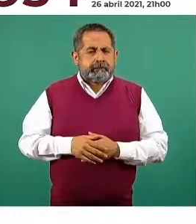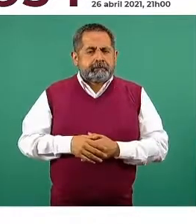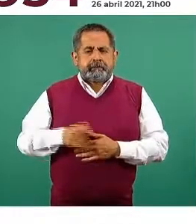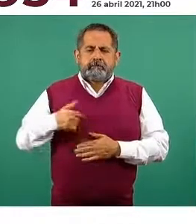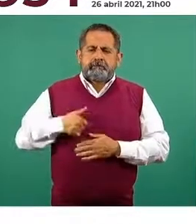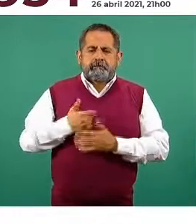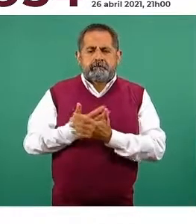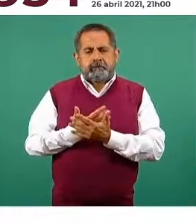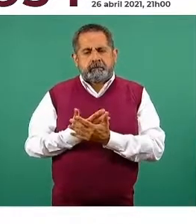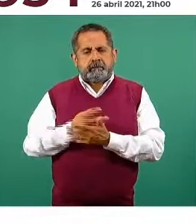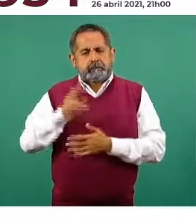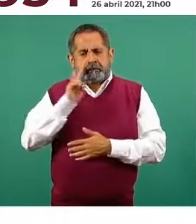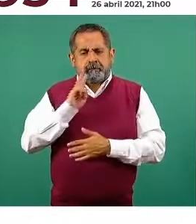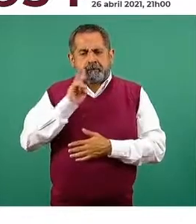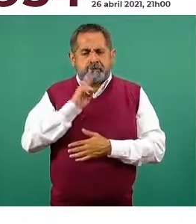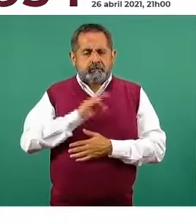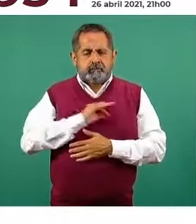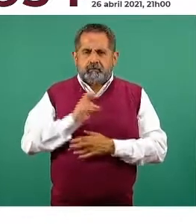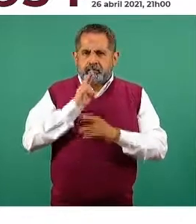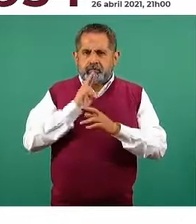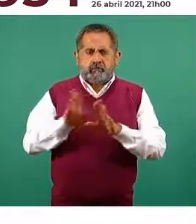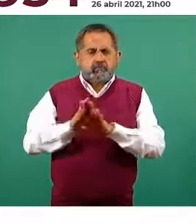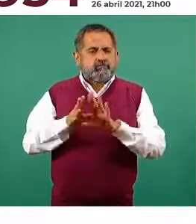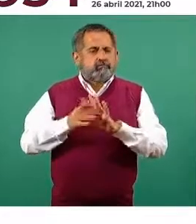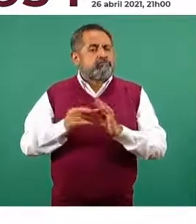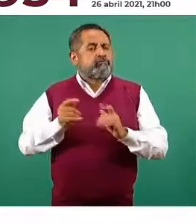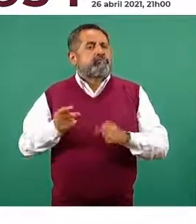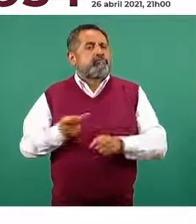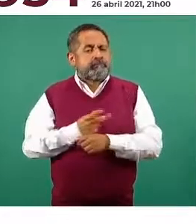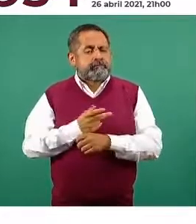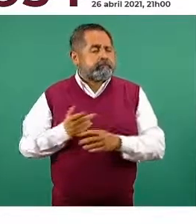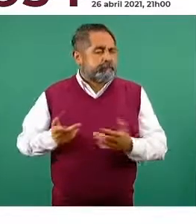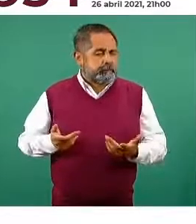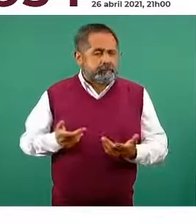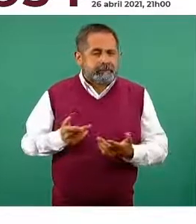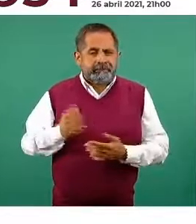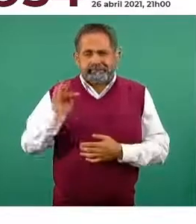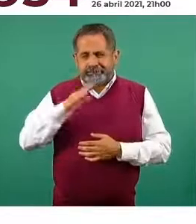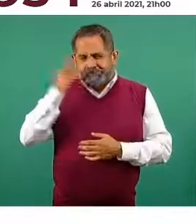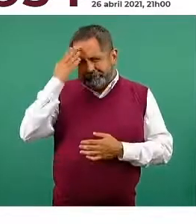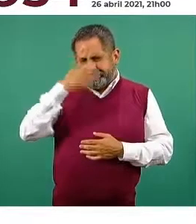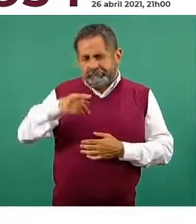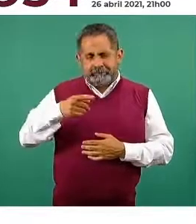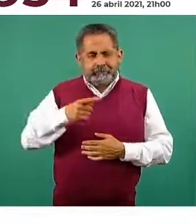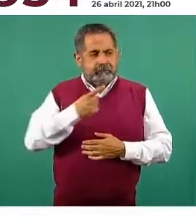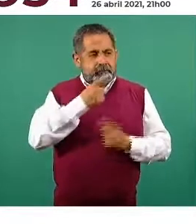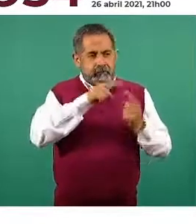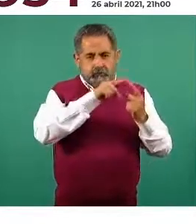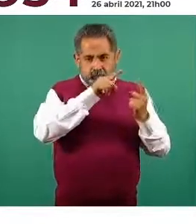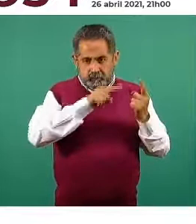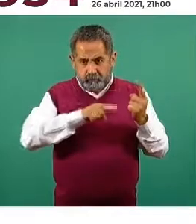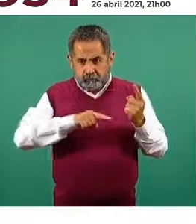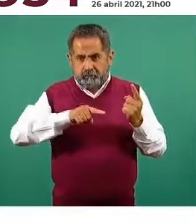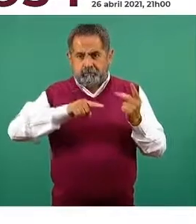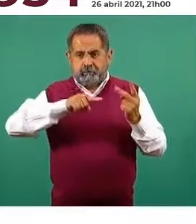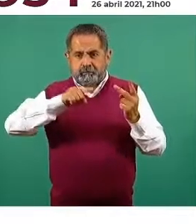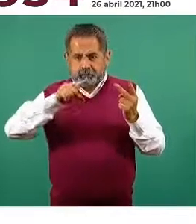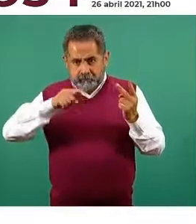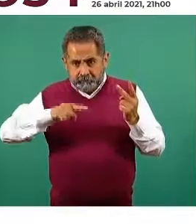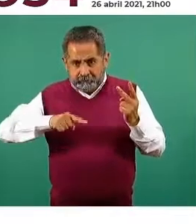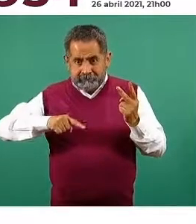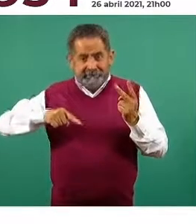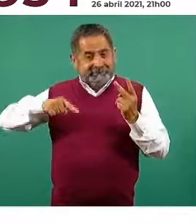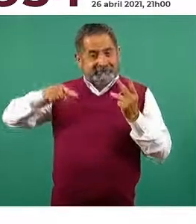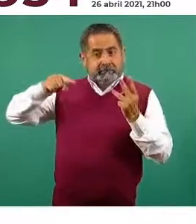esperando sobre el resultado que pudiera haber de una famosa tercera ola o una meseta que nos pudiera